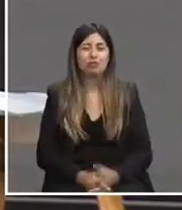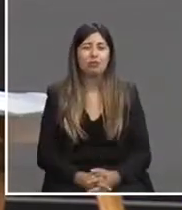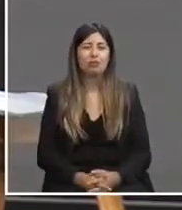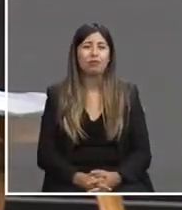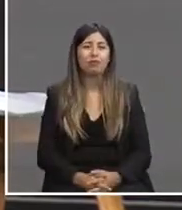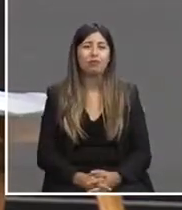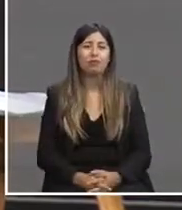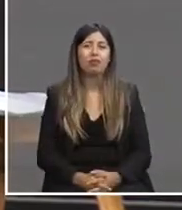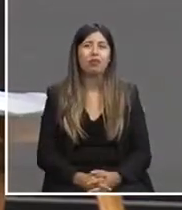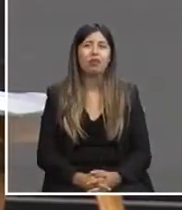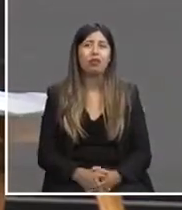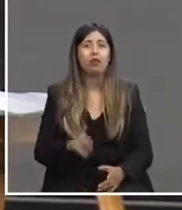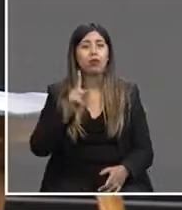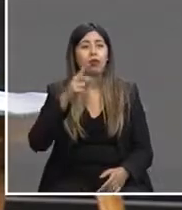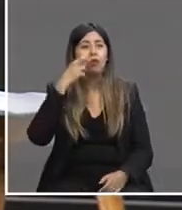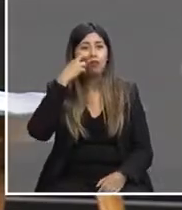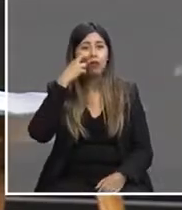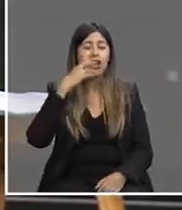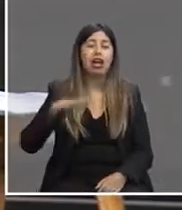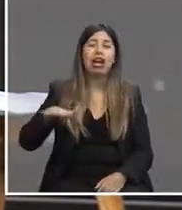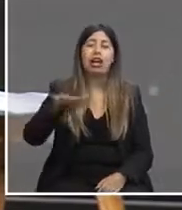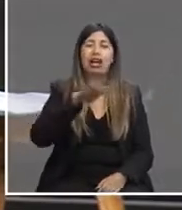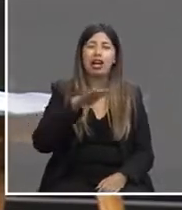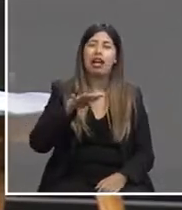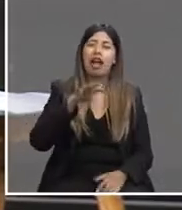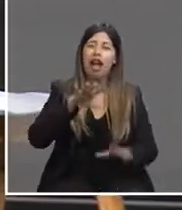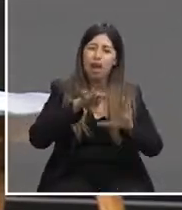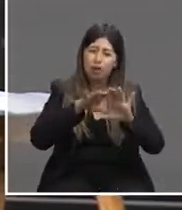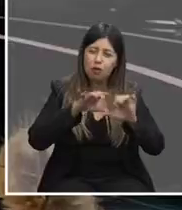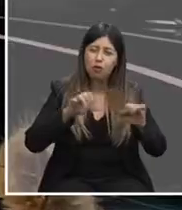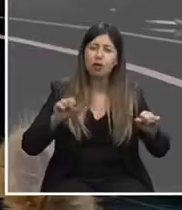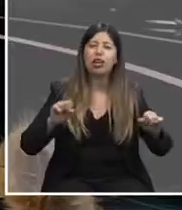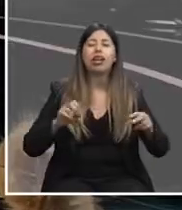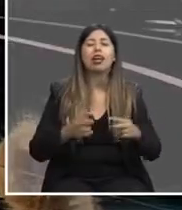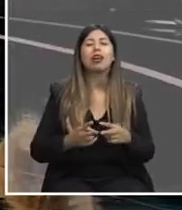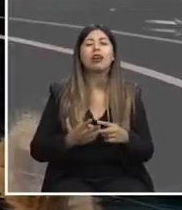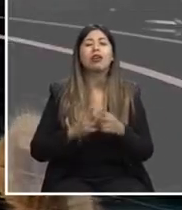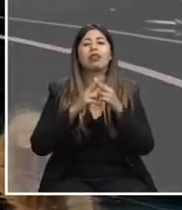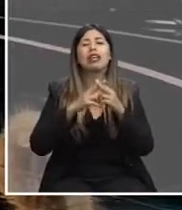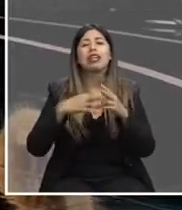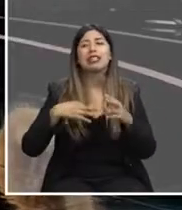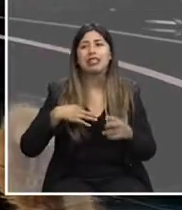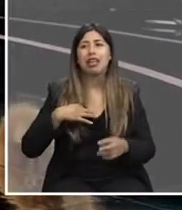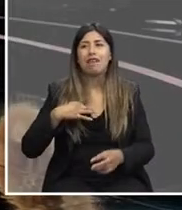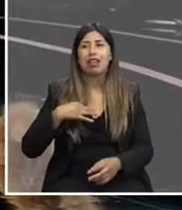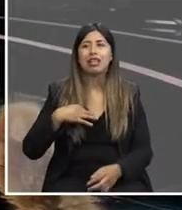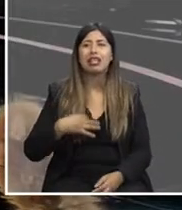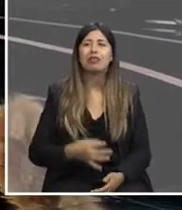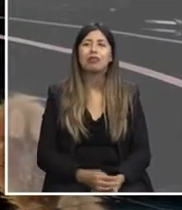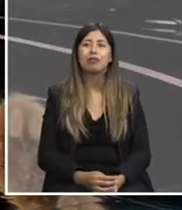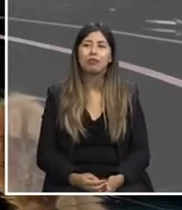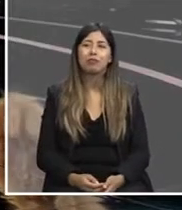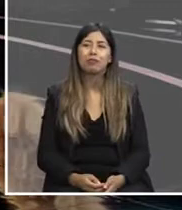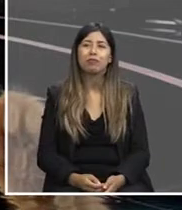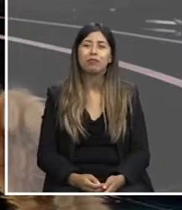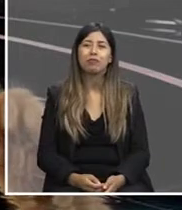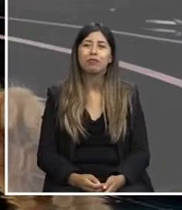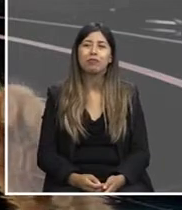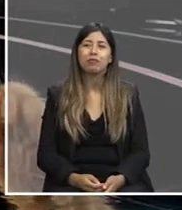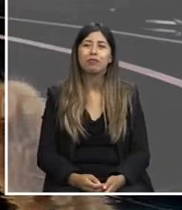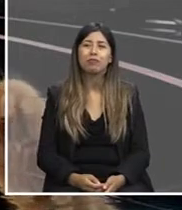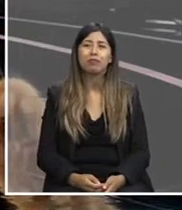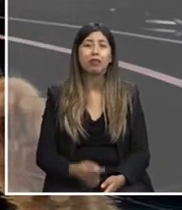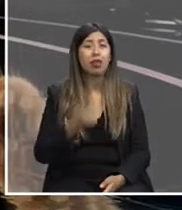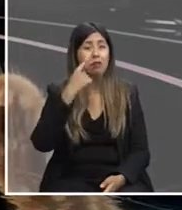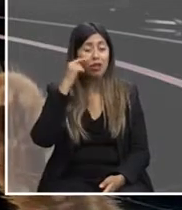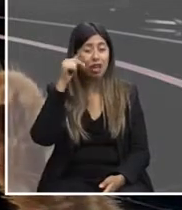de las grandes virtudes de la humanidad para ponerse de acuerdo y llegar a construir civilizaciones, ¿verdad? Pero esta verdad